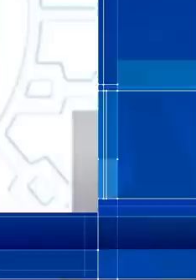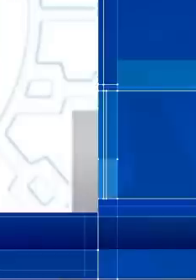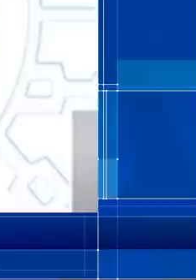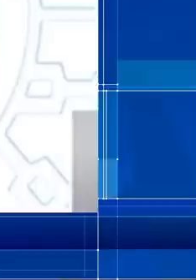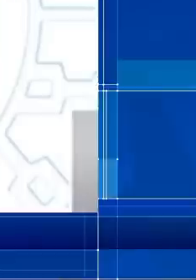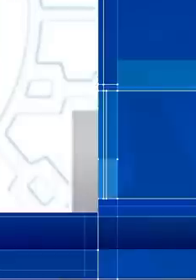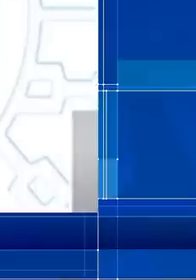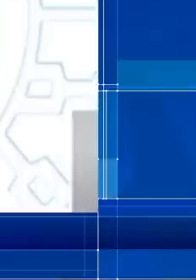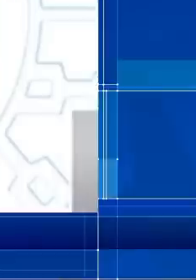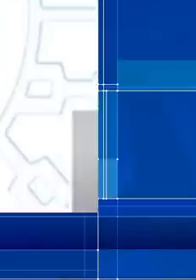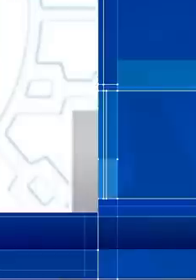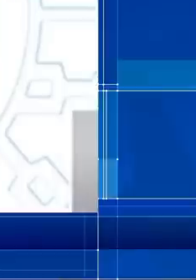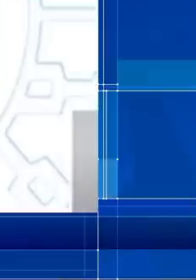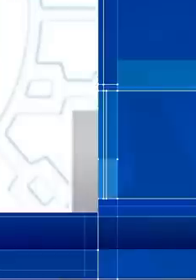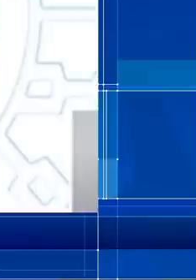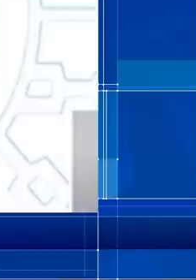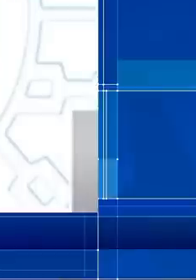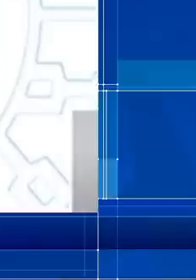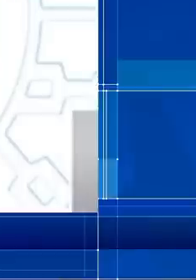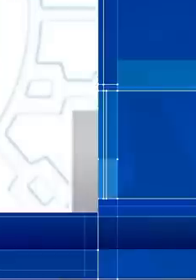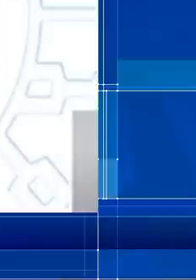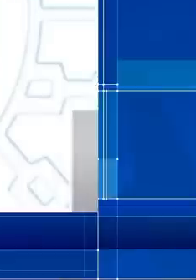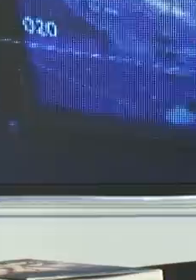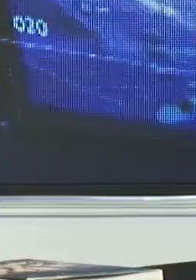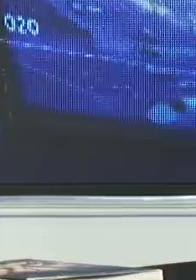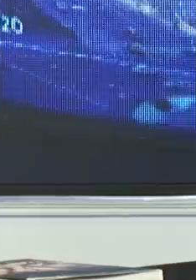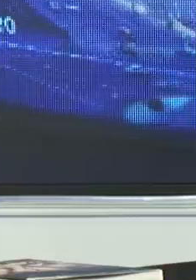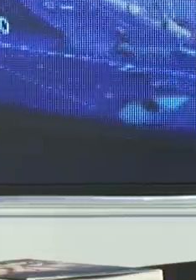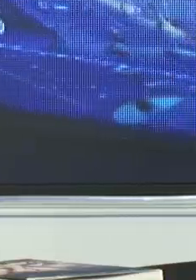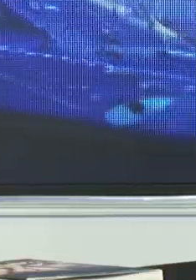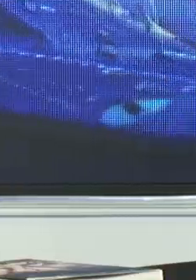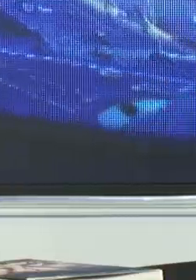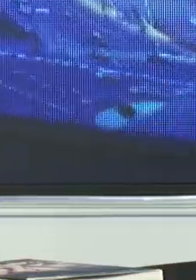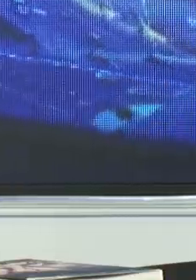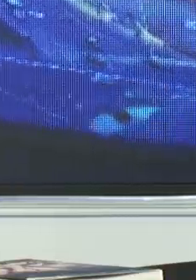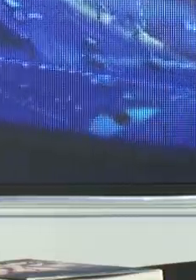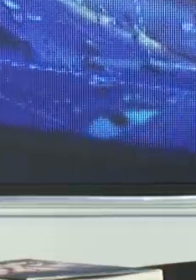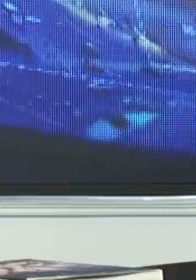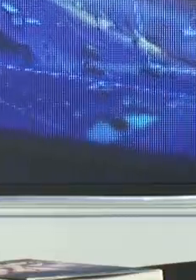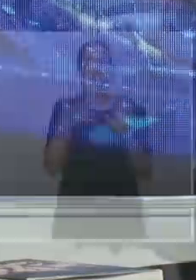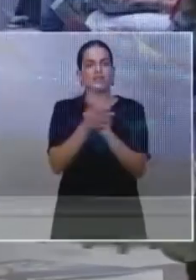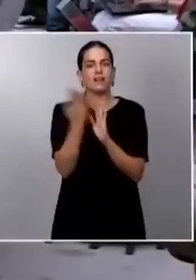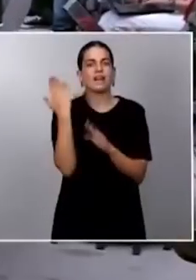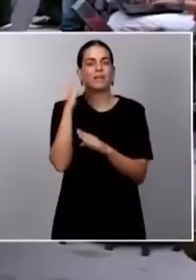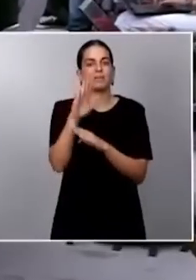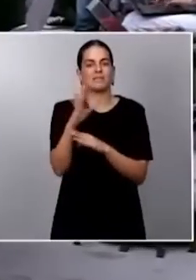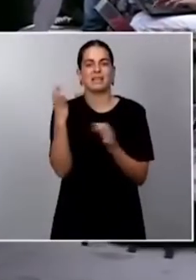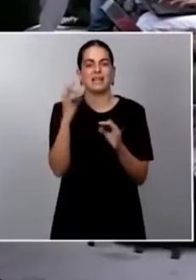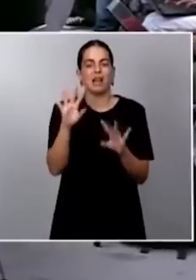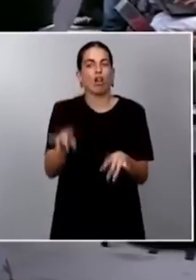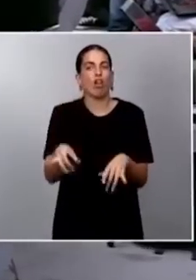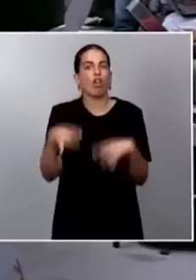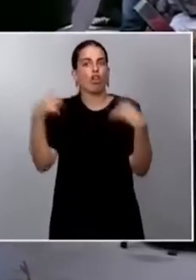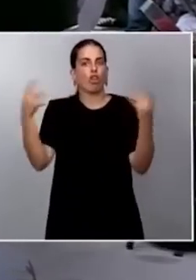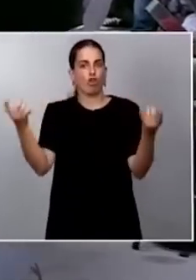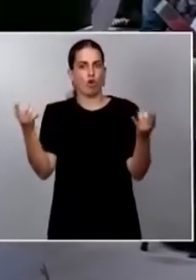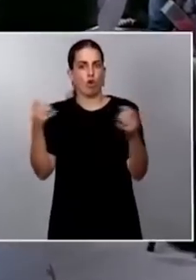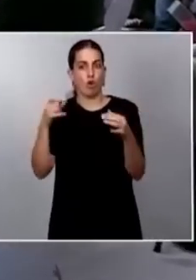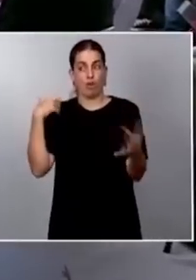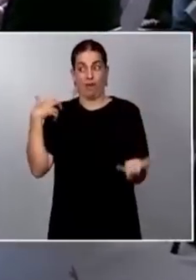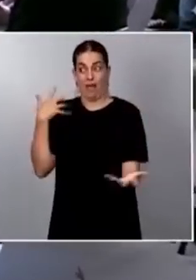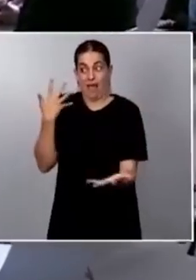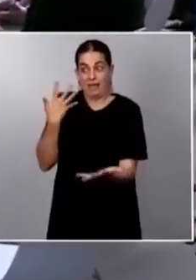al precio de las emisiones de CO2. También ha anunciado que el próximo lunes el Consejo de Ministros